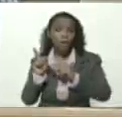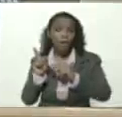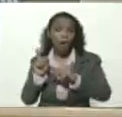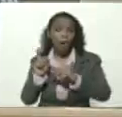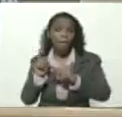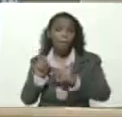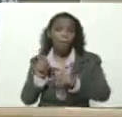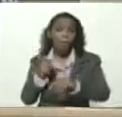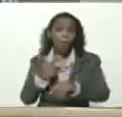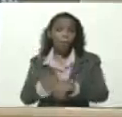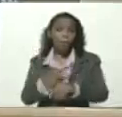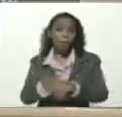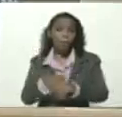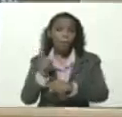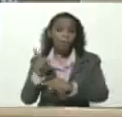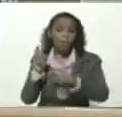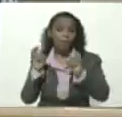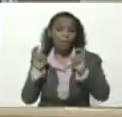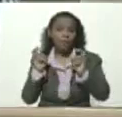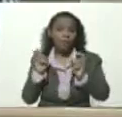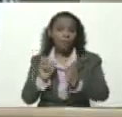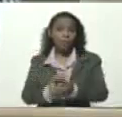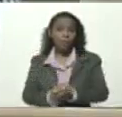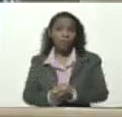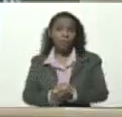estatus de ese caso.